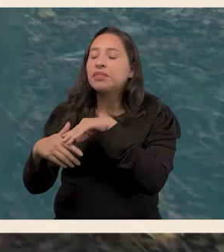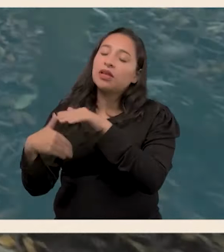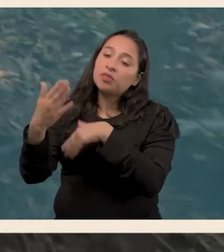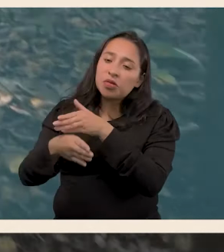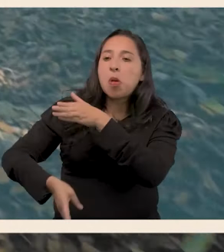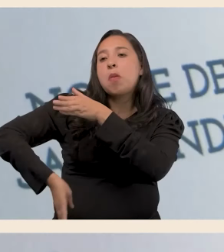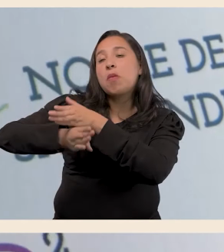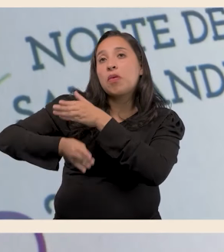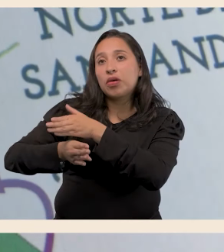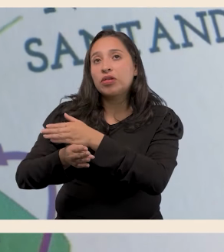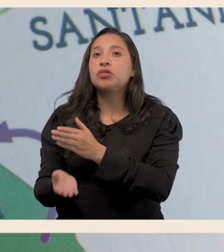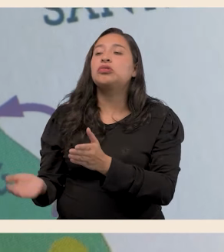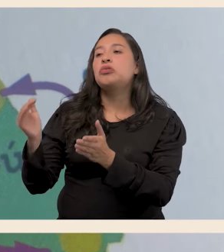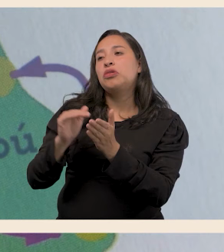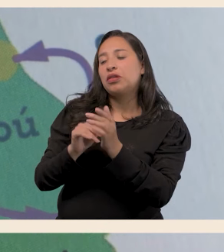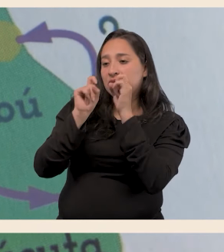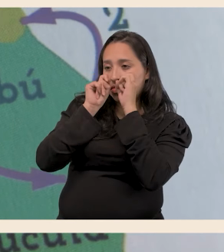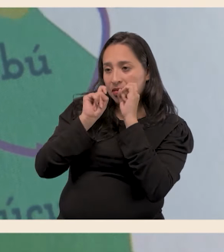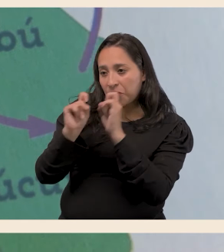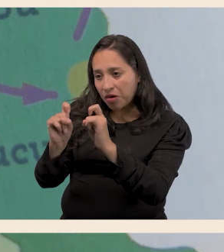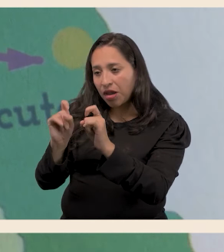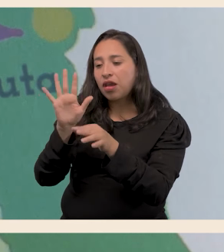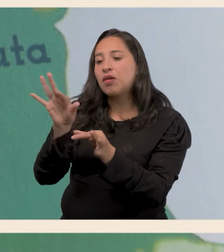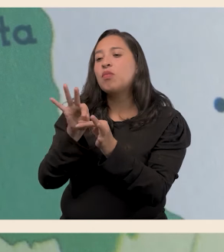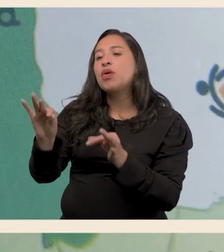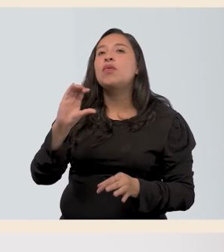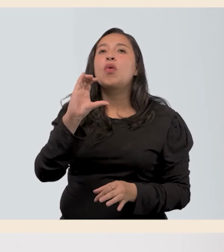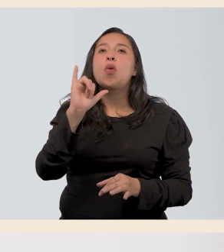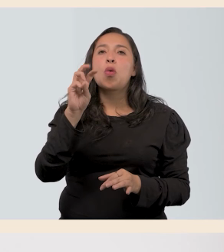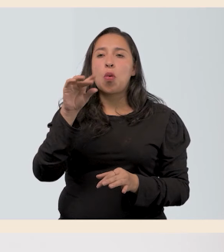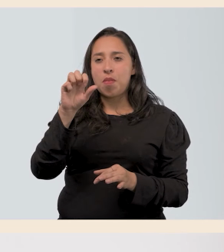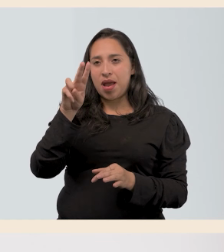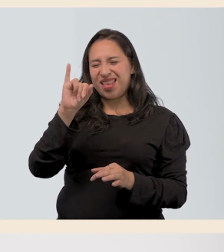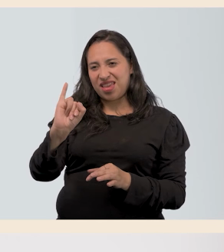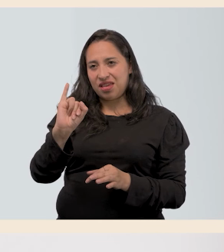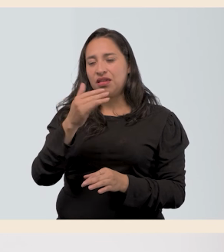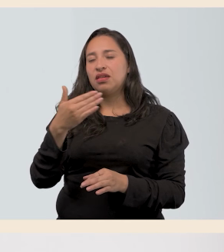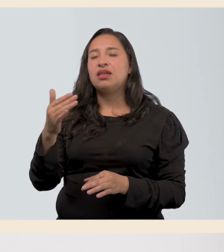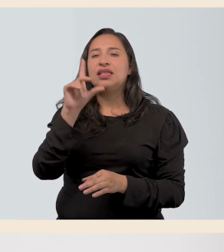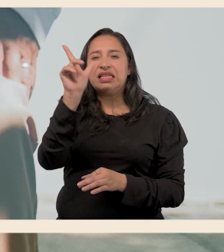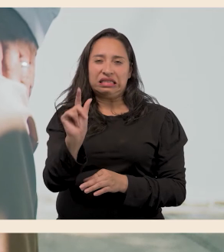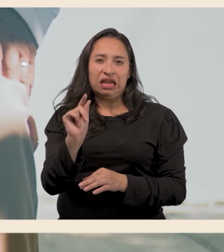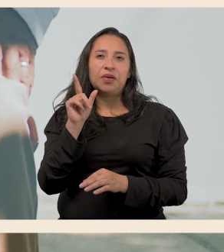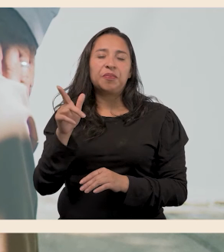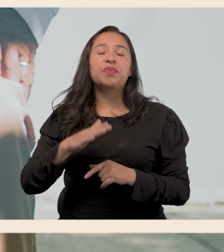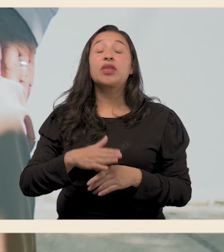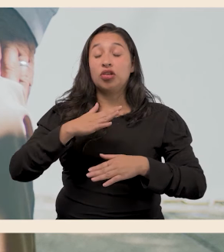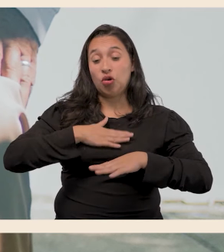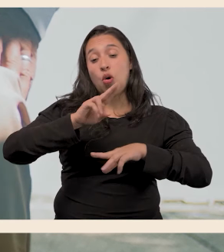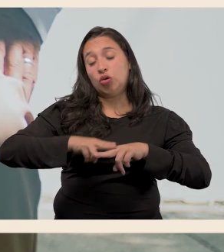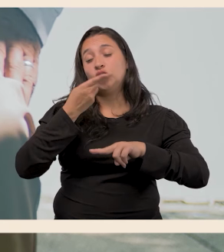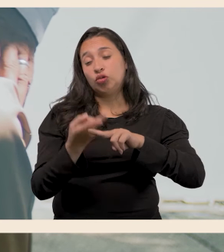ya me enamoré y me volví a vivir a Curumaní Cesar. Yo tenía un sobrino, Wilmer, un